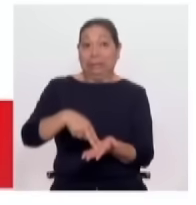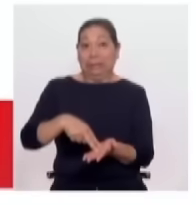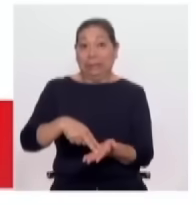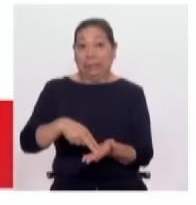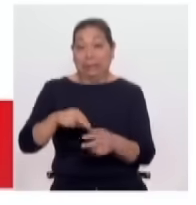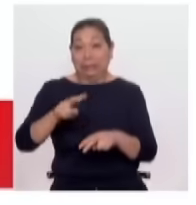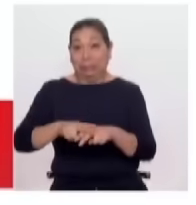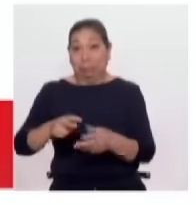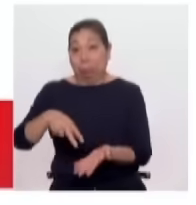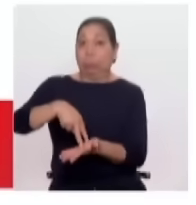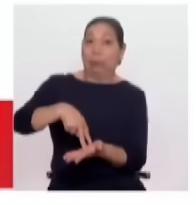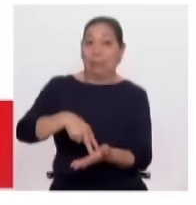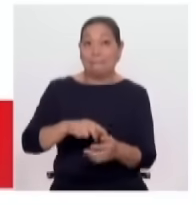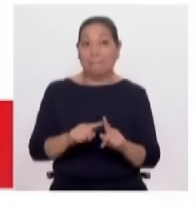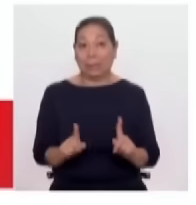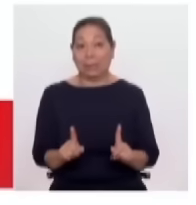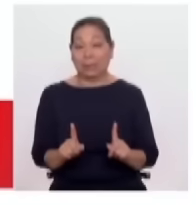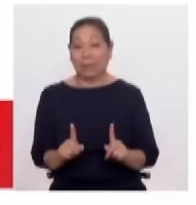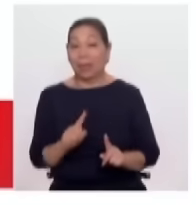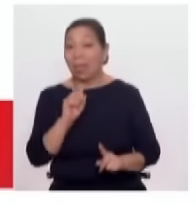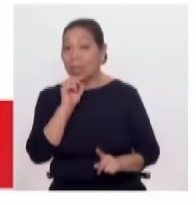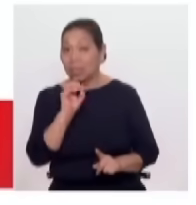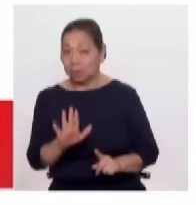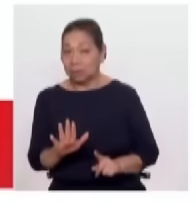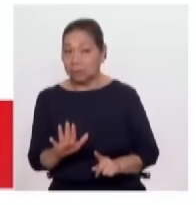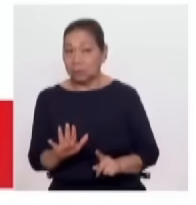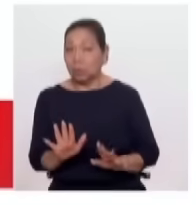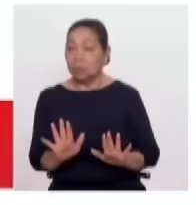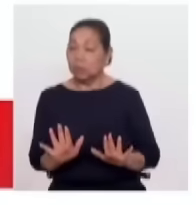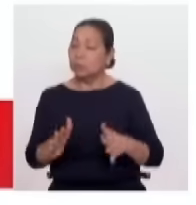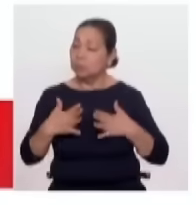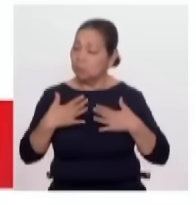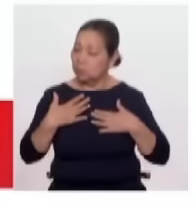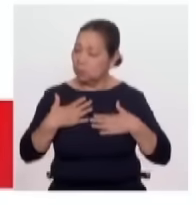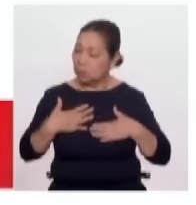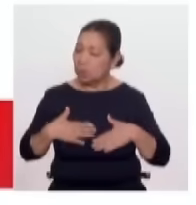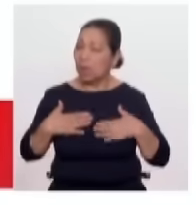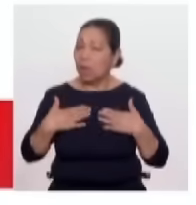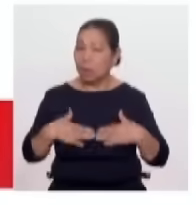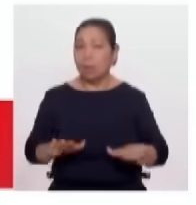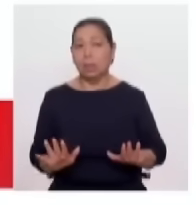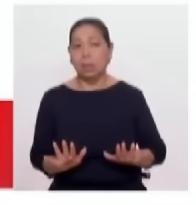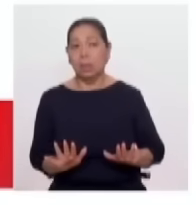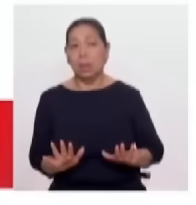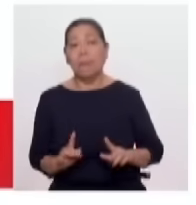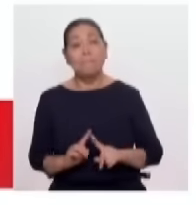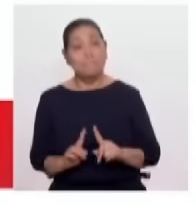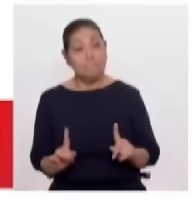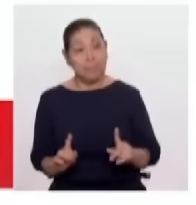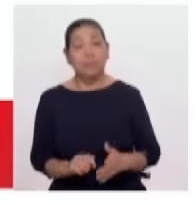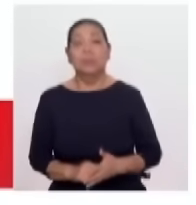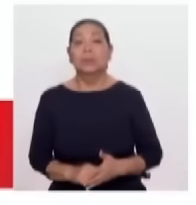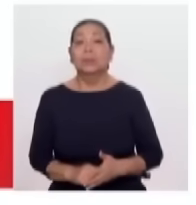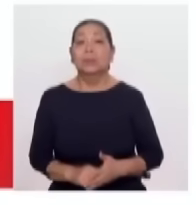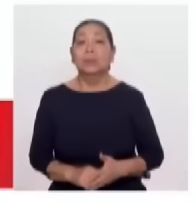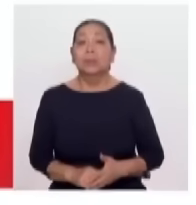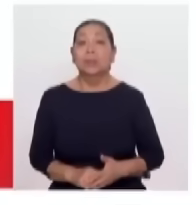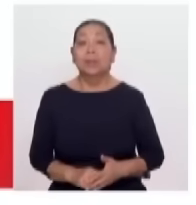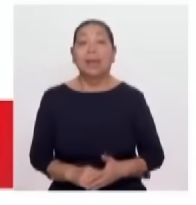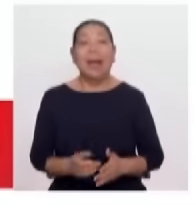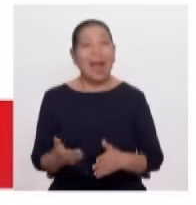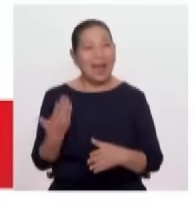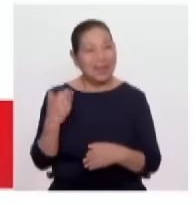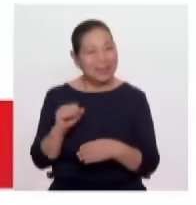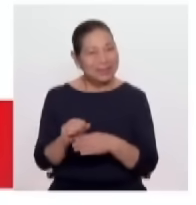su silla, pero como bien lo has mencionado, hay que mantener la calma, hay que aplicar lo que